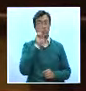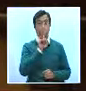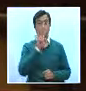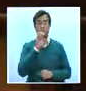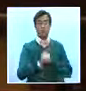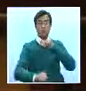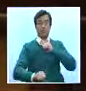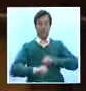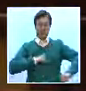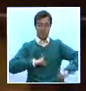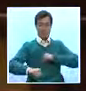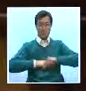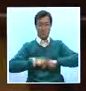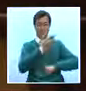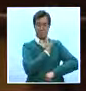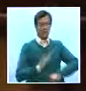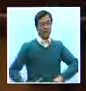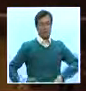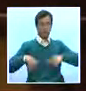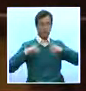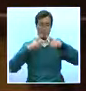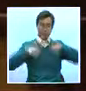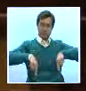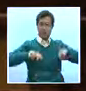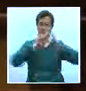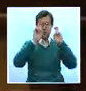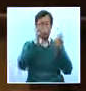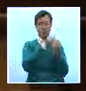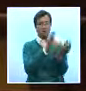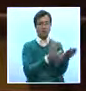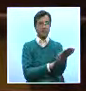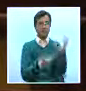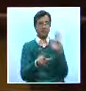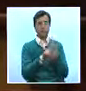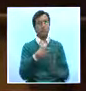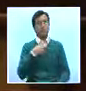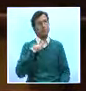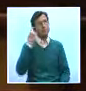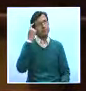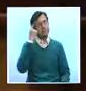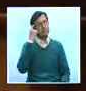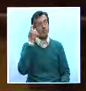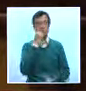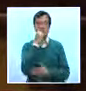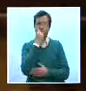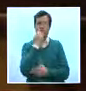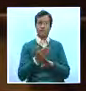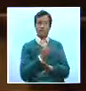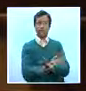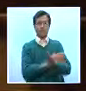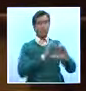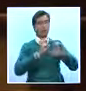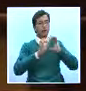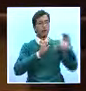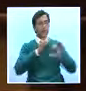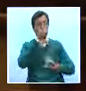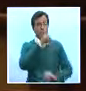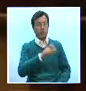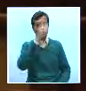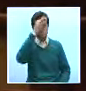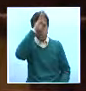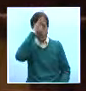cuando el señor presidente daba a conocer de este proyecto, ¿sí?, a mí se me vino a la mente la conversación con un amigo de Cuba. Él dijo